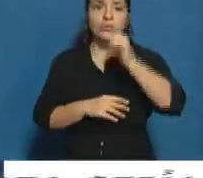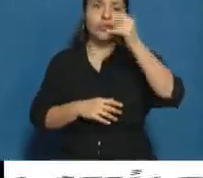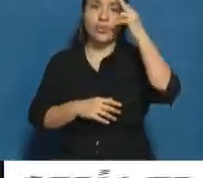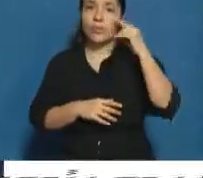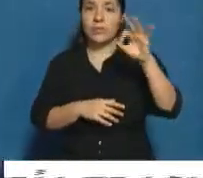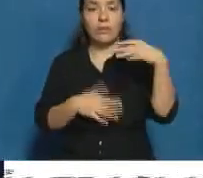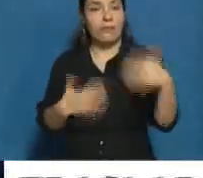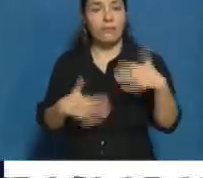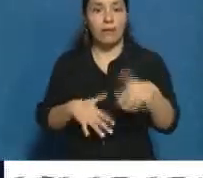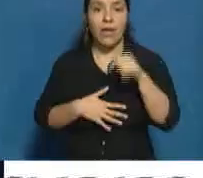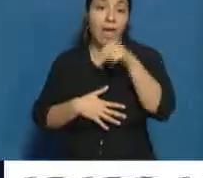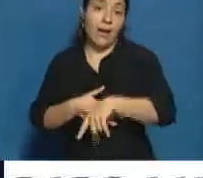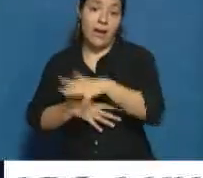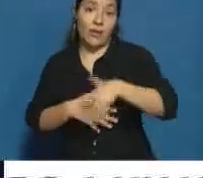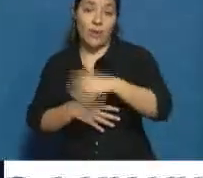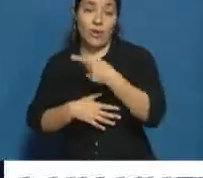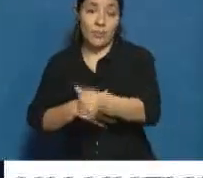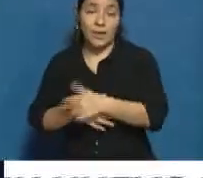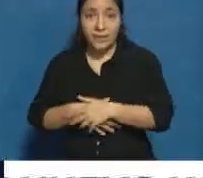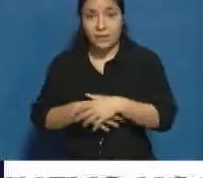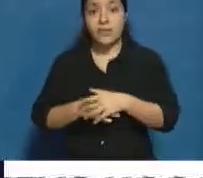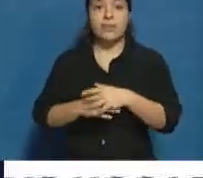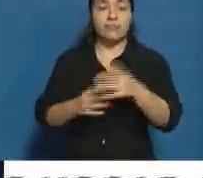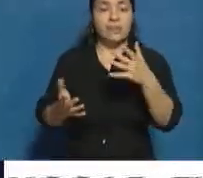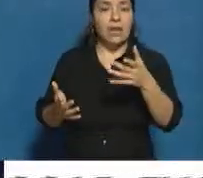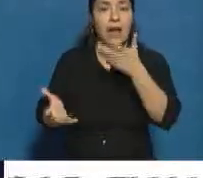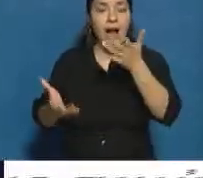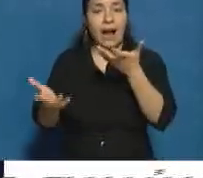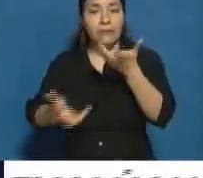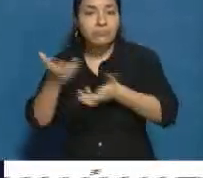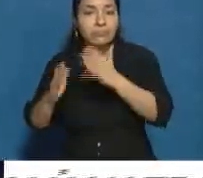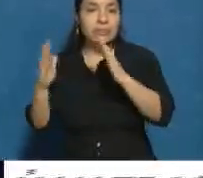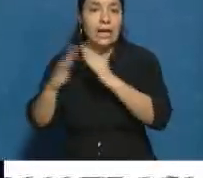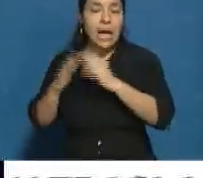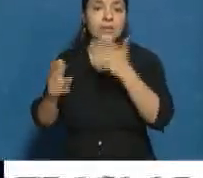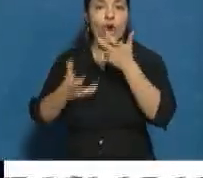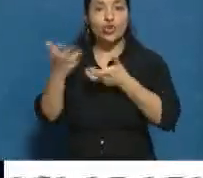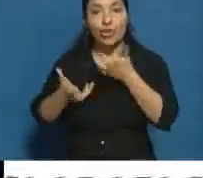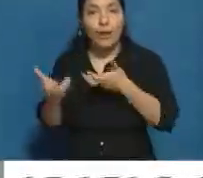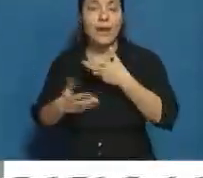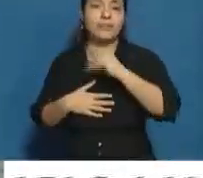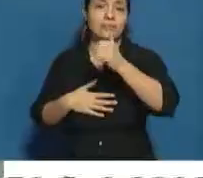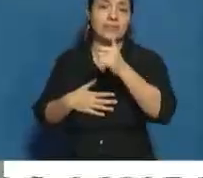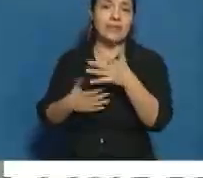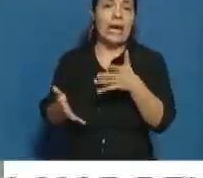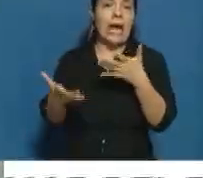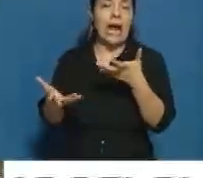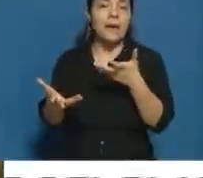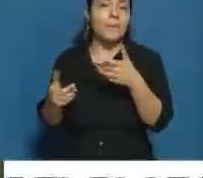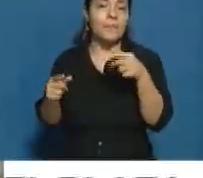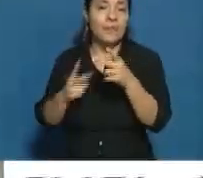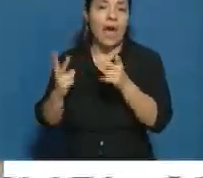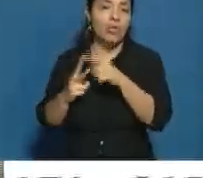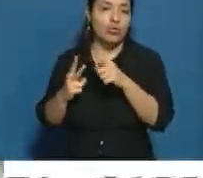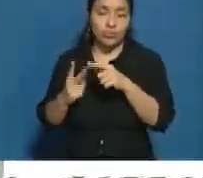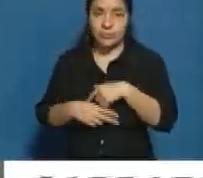que tenemos que venir a buscar acá. ¿Usted la usa para calefaccionarse, para cocinar? Para cocinar y calefaccionarme. ¿Cuánto le dura entonces la